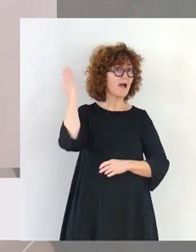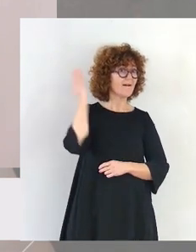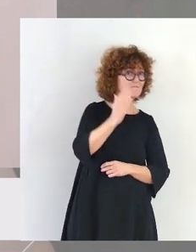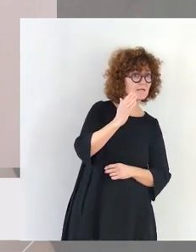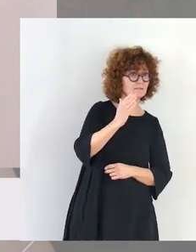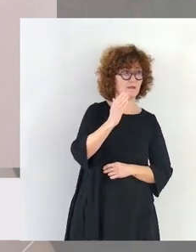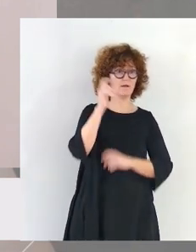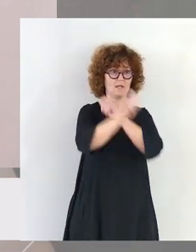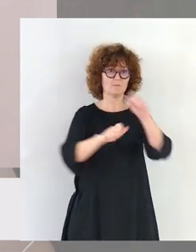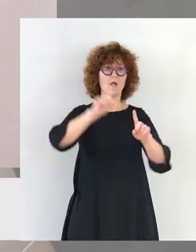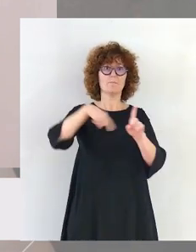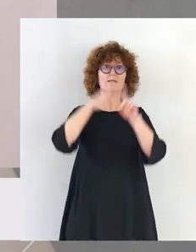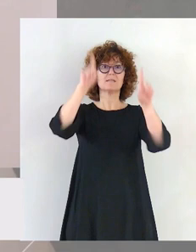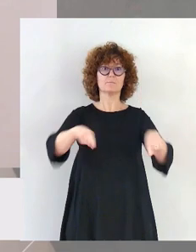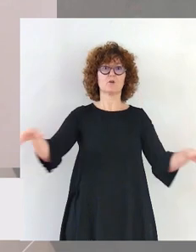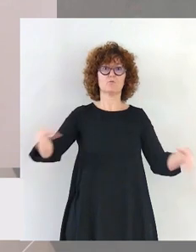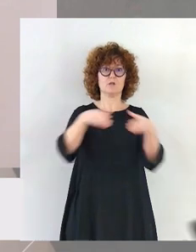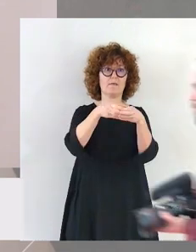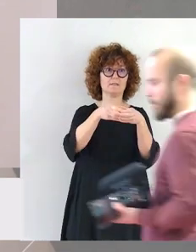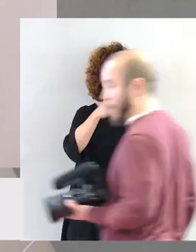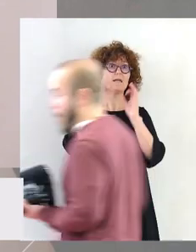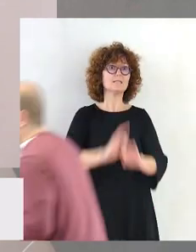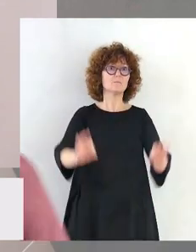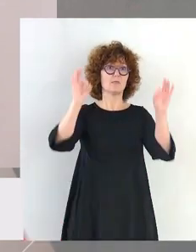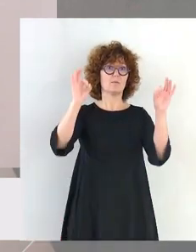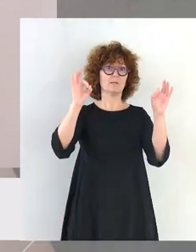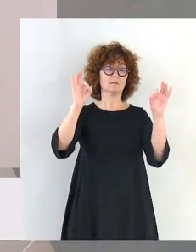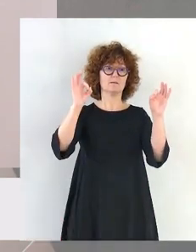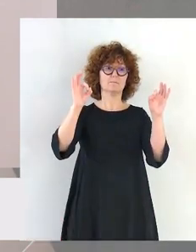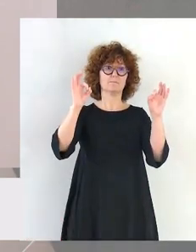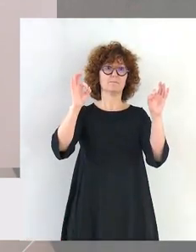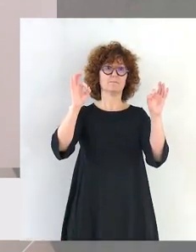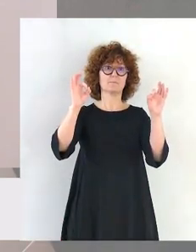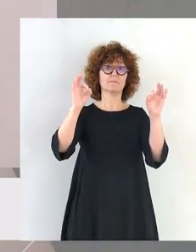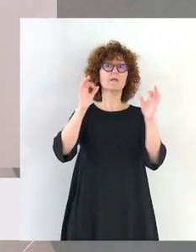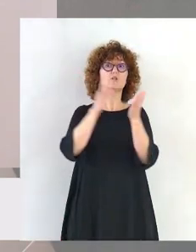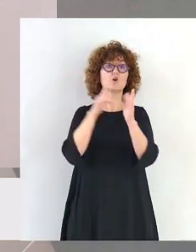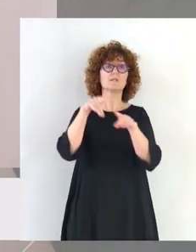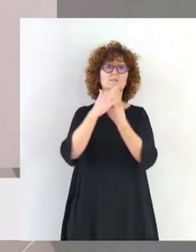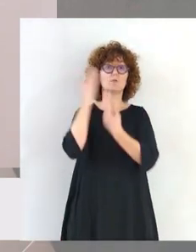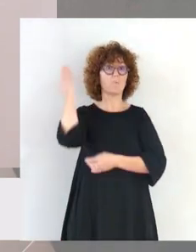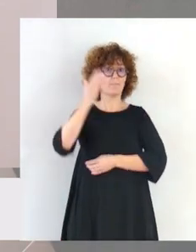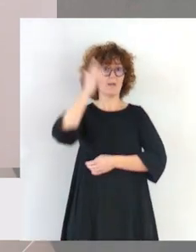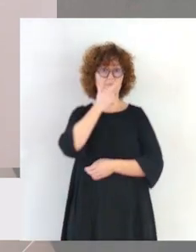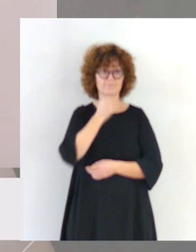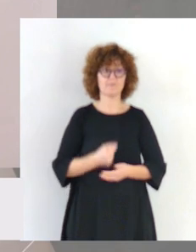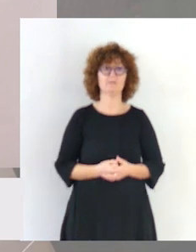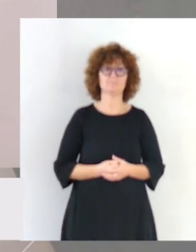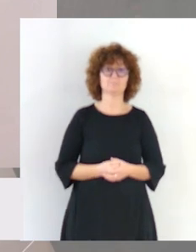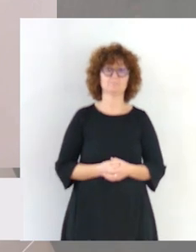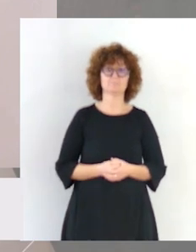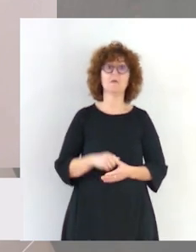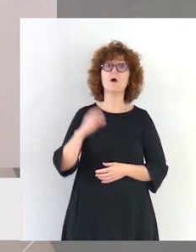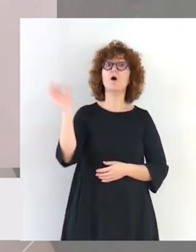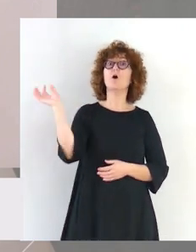las comunidades especialmente a aquellas que están en situación de vulnerabilidad o en